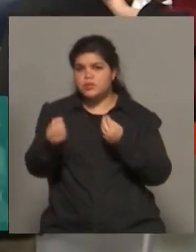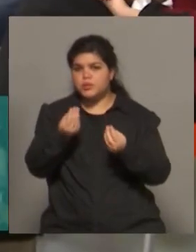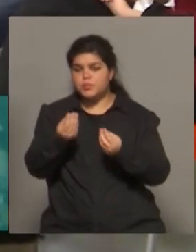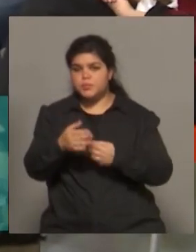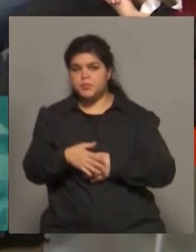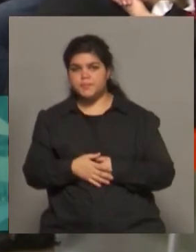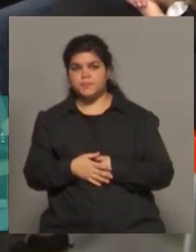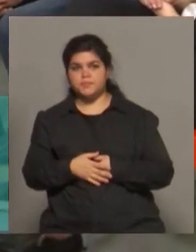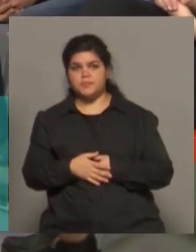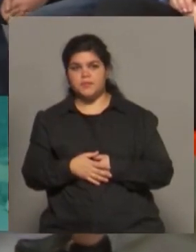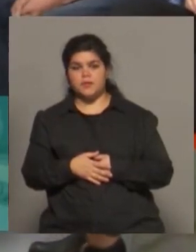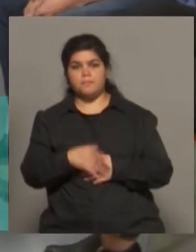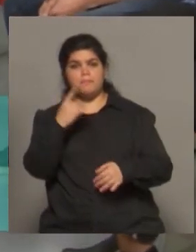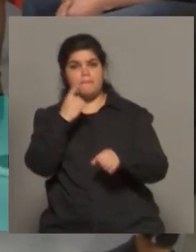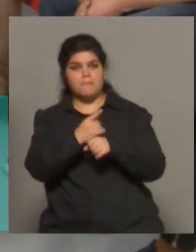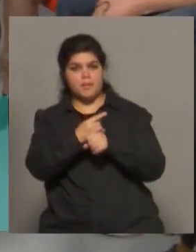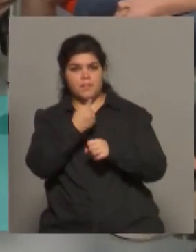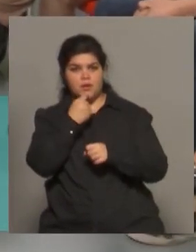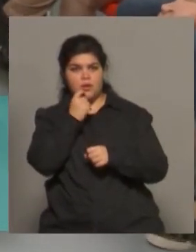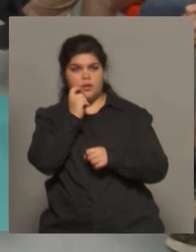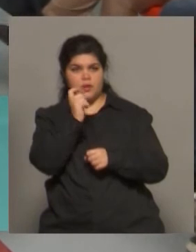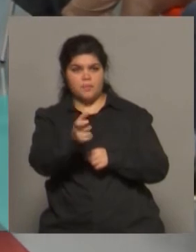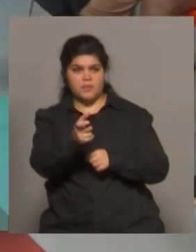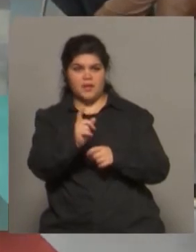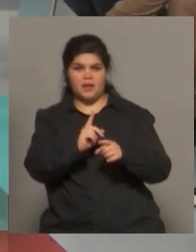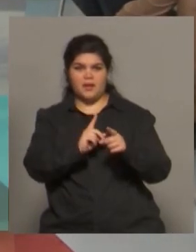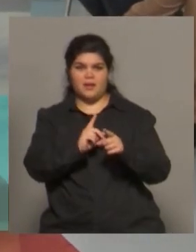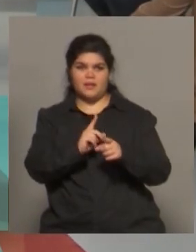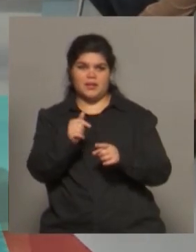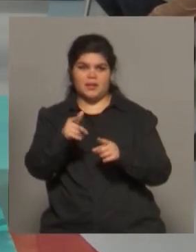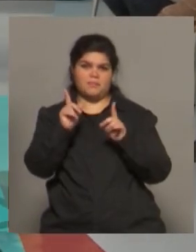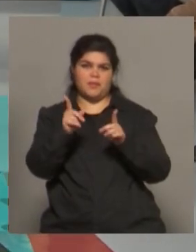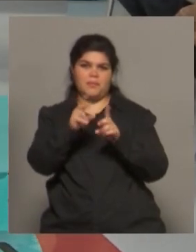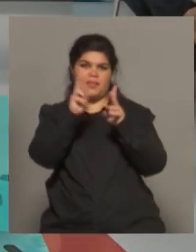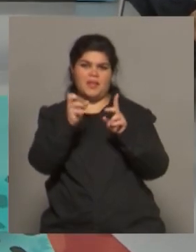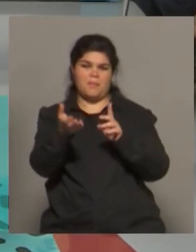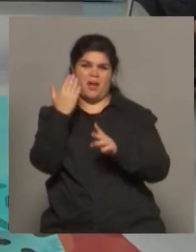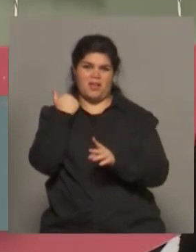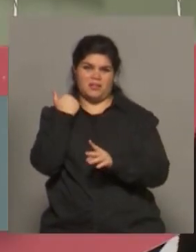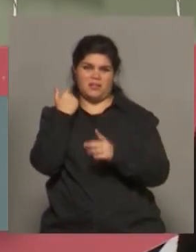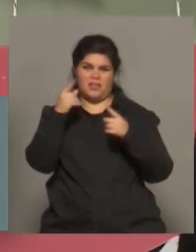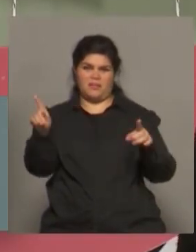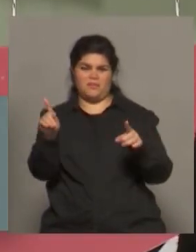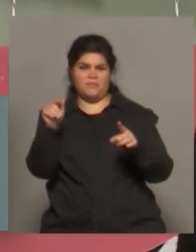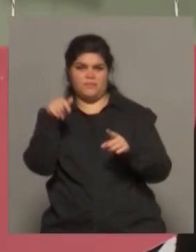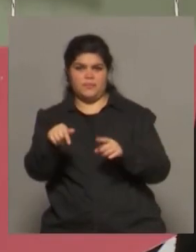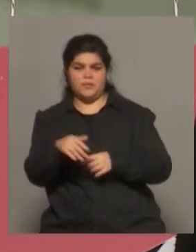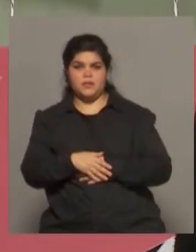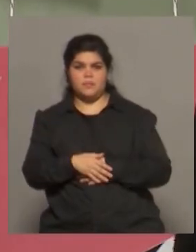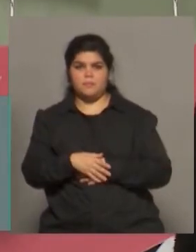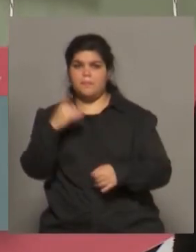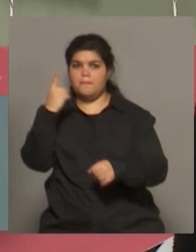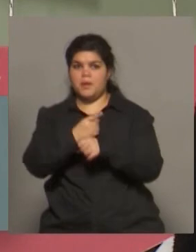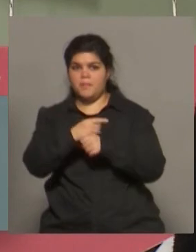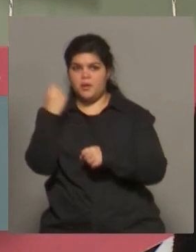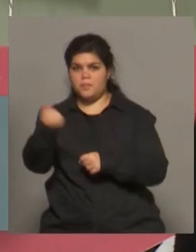Sí. Yo primero quería responder, quedó un poco ahí aislado en lo del bloque anterior. Bueno, en primer lugar, decir de que uno puede estar